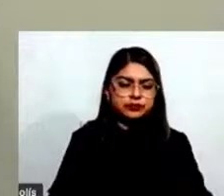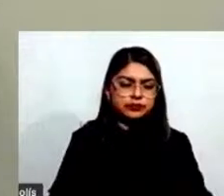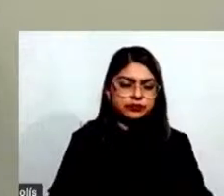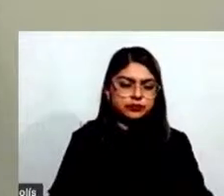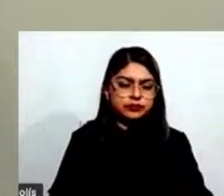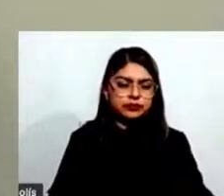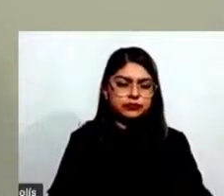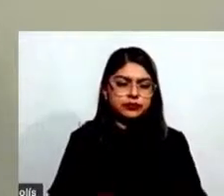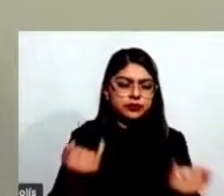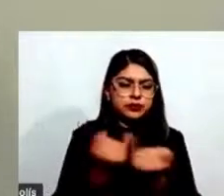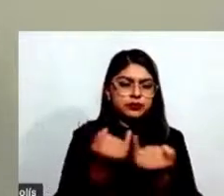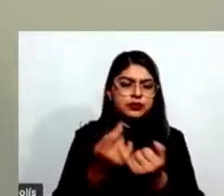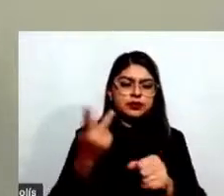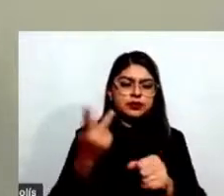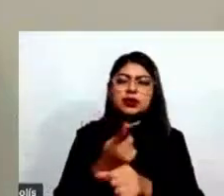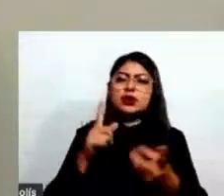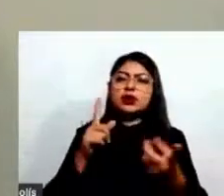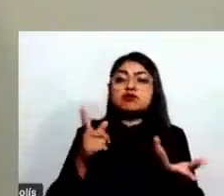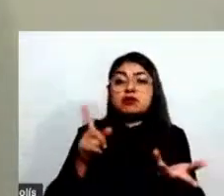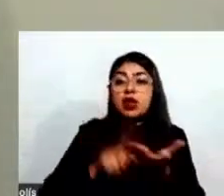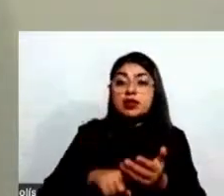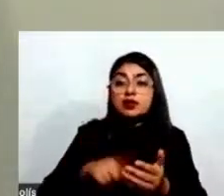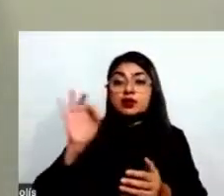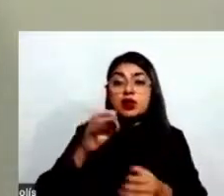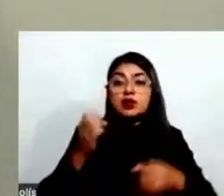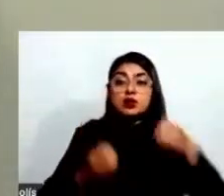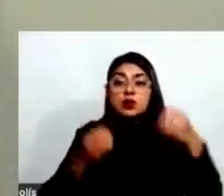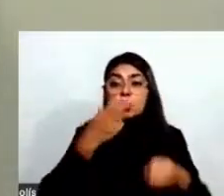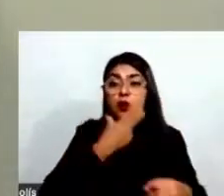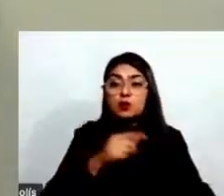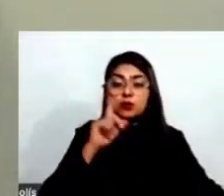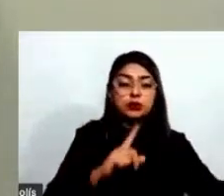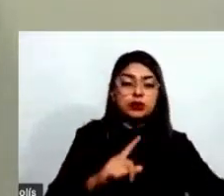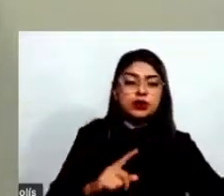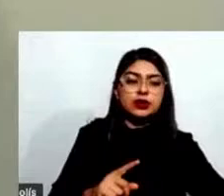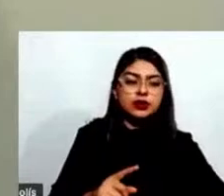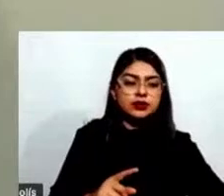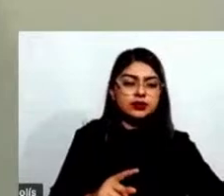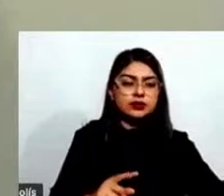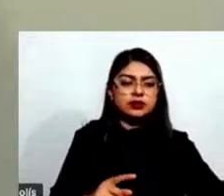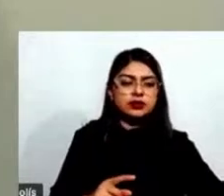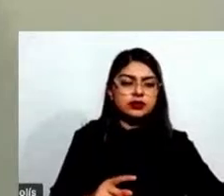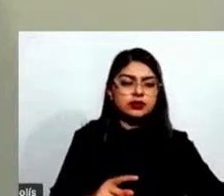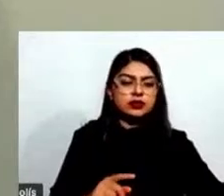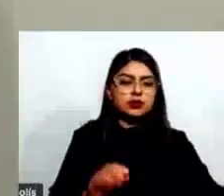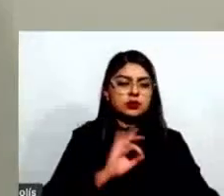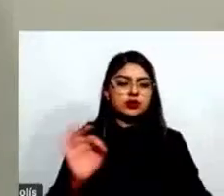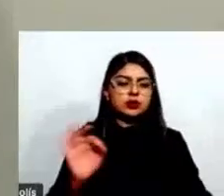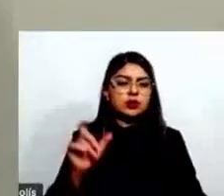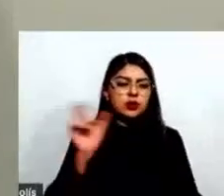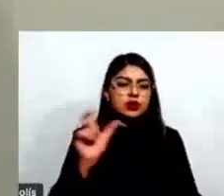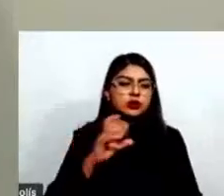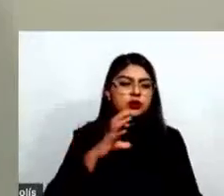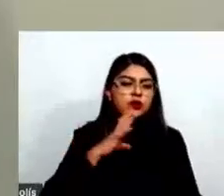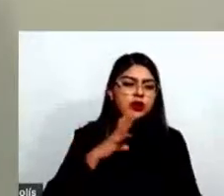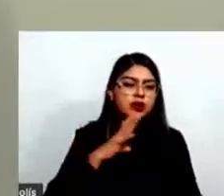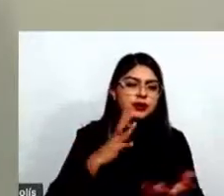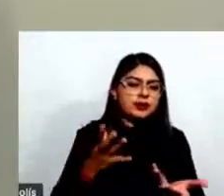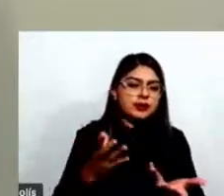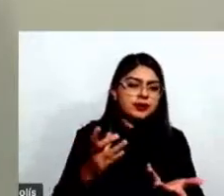juezas y jueces se alcanza únicamente tras una ratificación, por lo general, con posterioridad al nombramiento